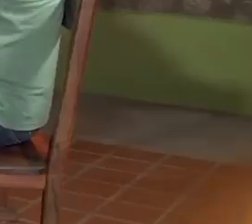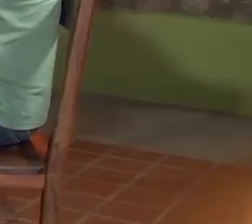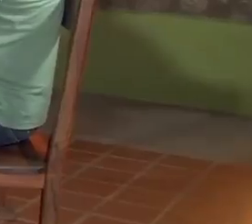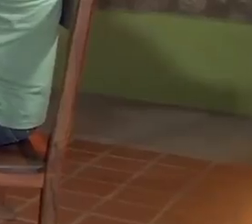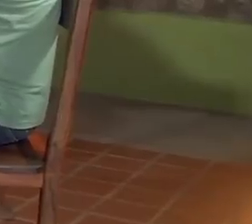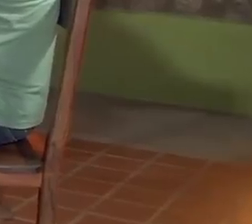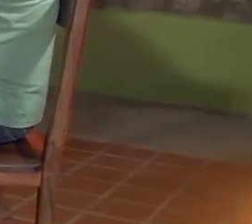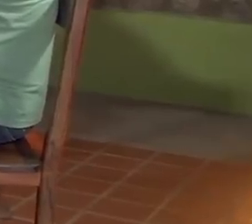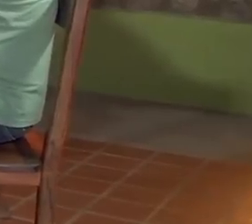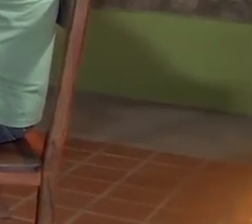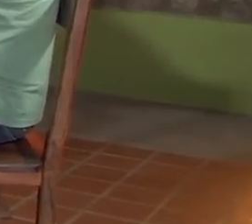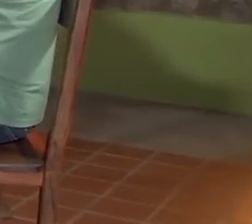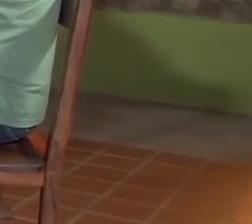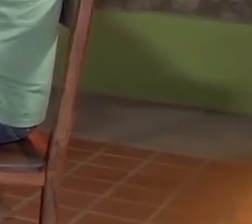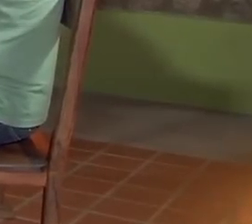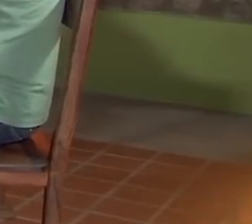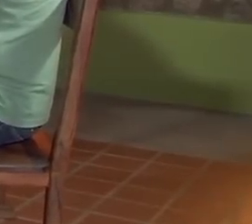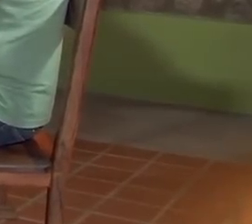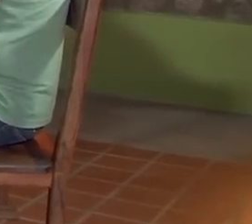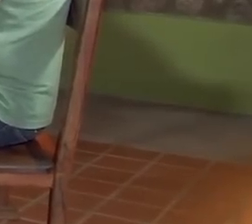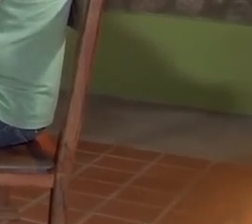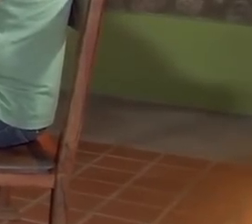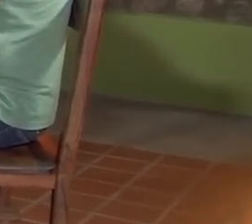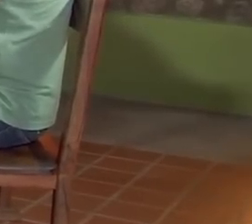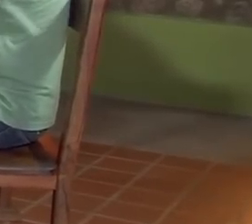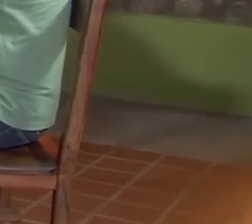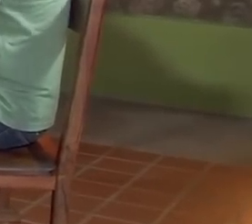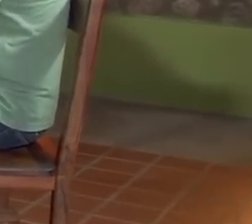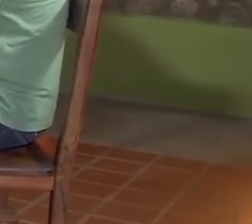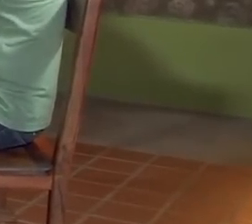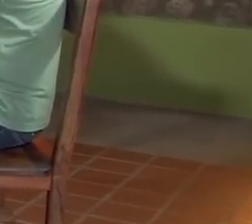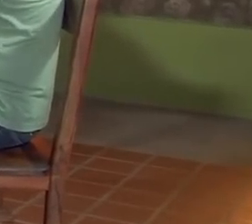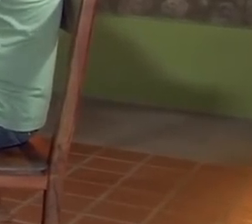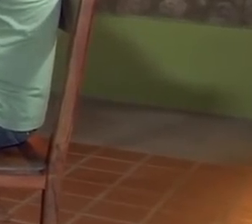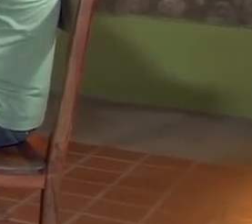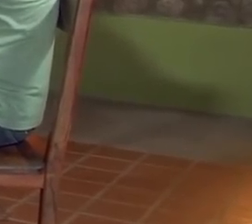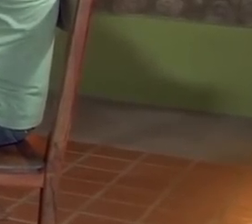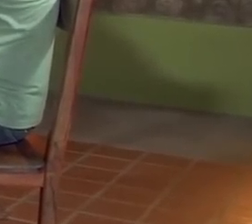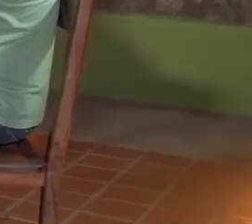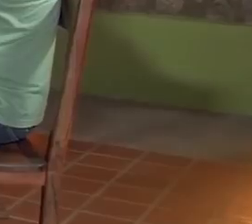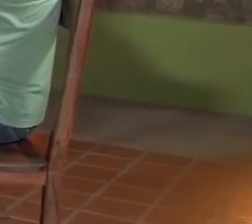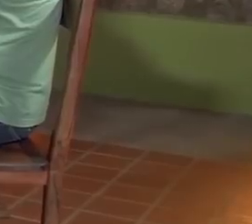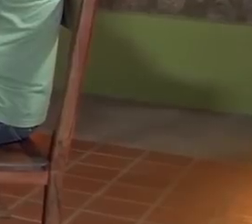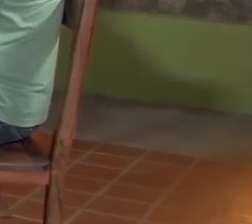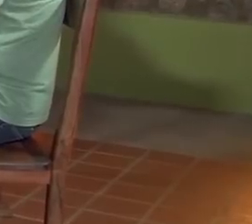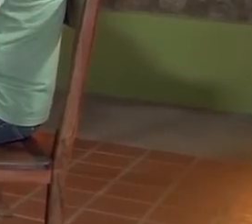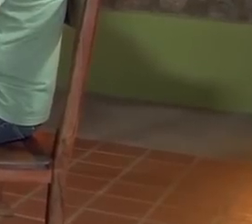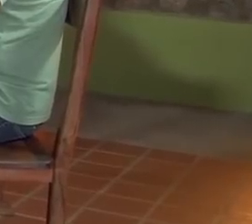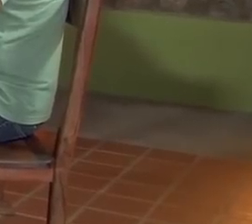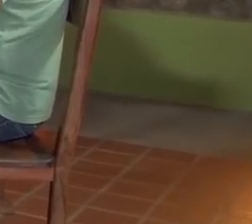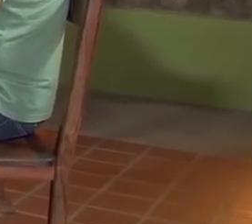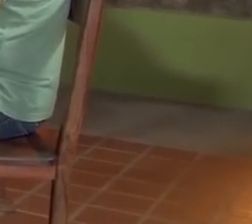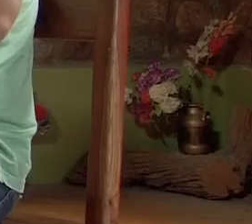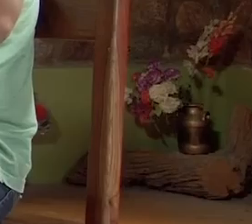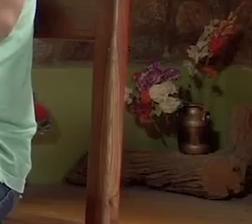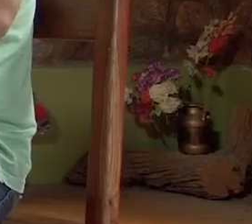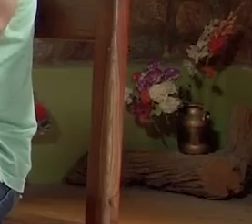compañeros, Carlos Gabriel Wenceslao, en la tierra y en el cielo.